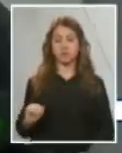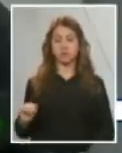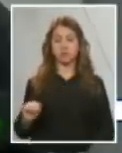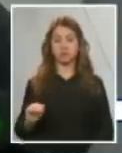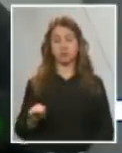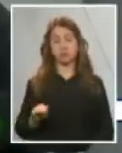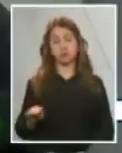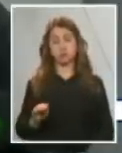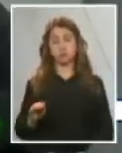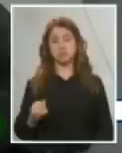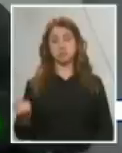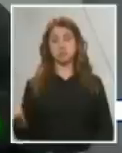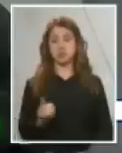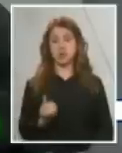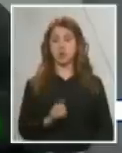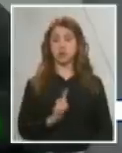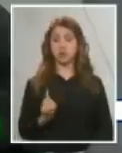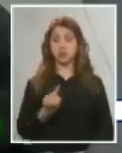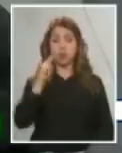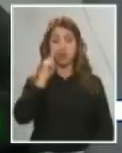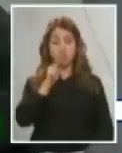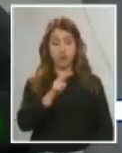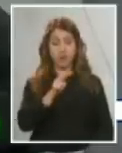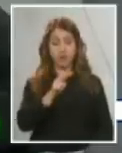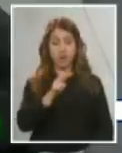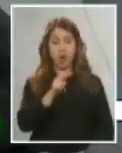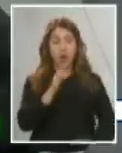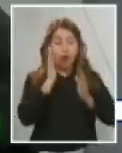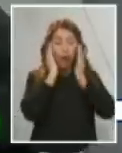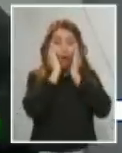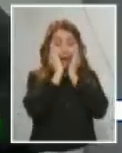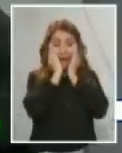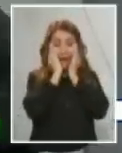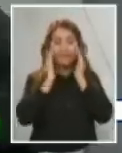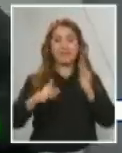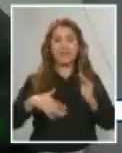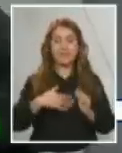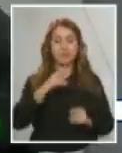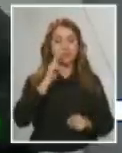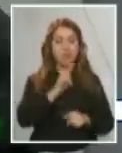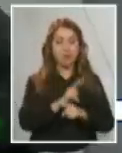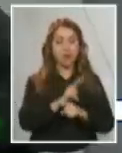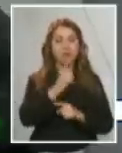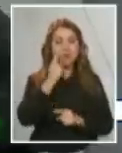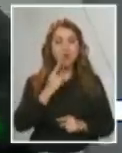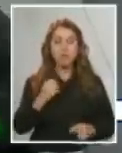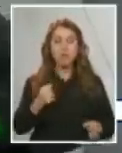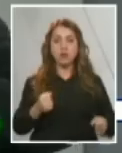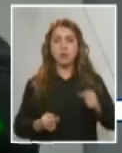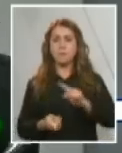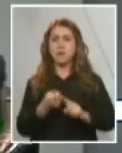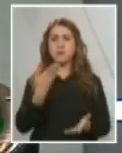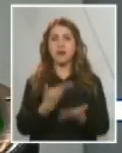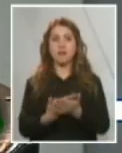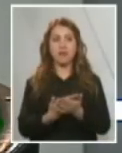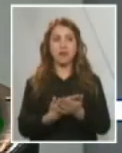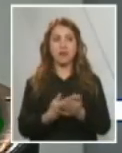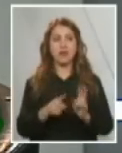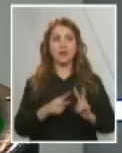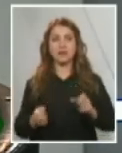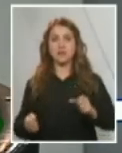la cosa es que llega a nosotros, ve el producto, también está fascinada y todo, lo va a ver, lo prueba, y primera vez que hacía este